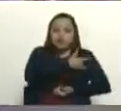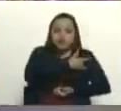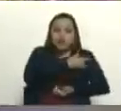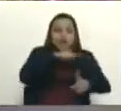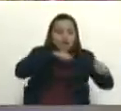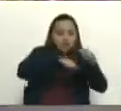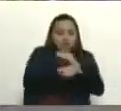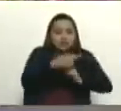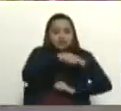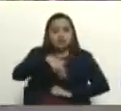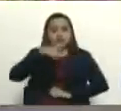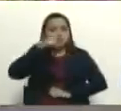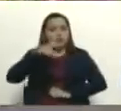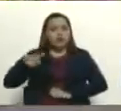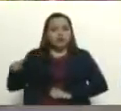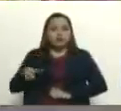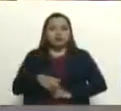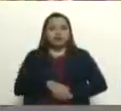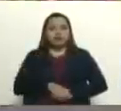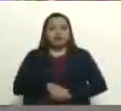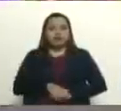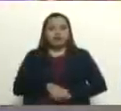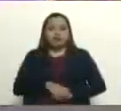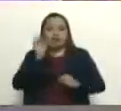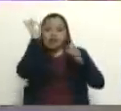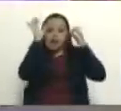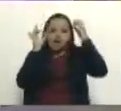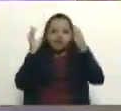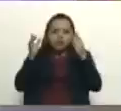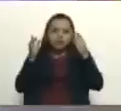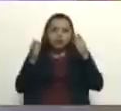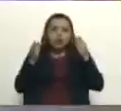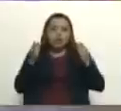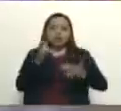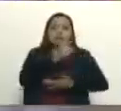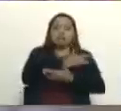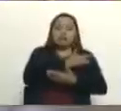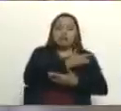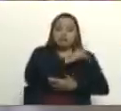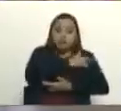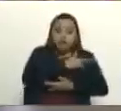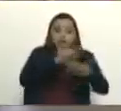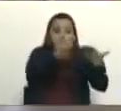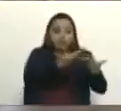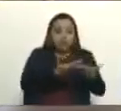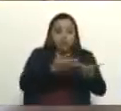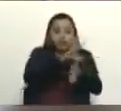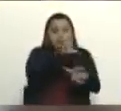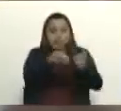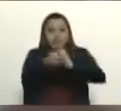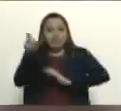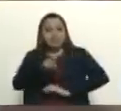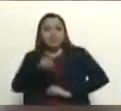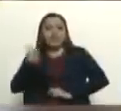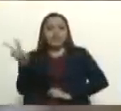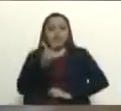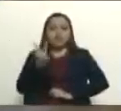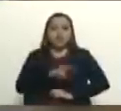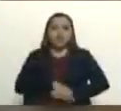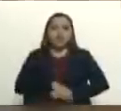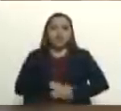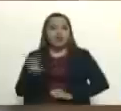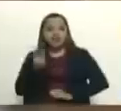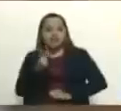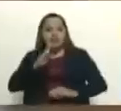acceso a nuestro pueblo, de creación de carreras ajustadas a las necesidades de Venezuela, a la